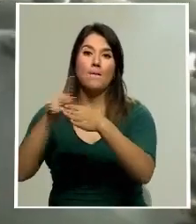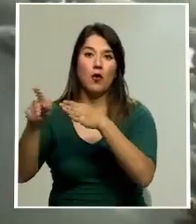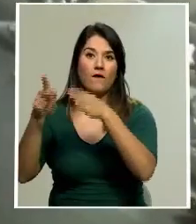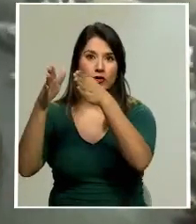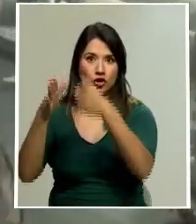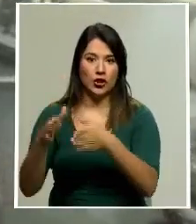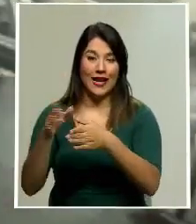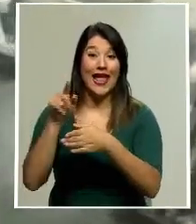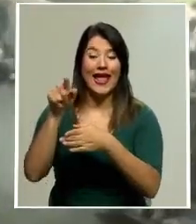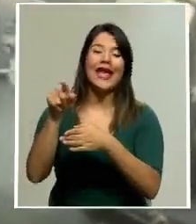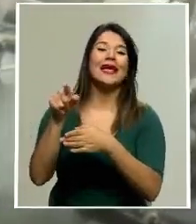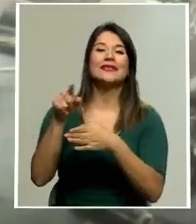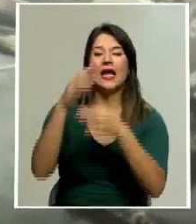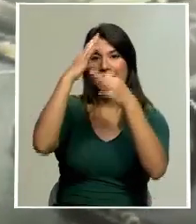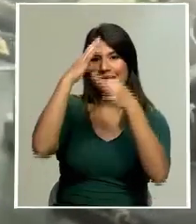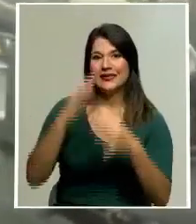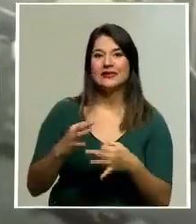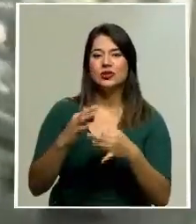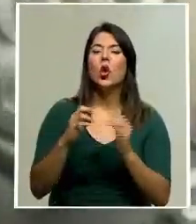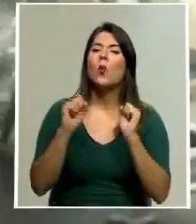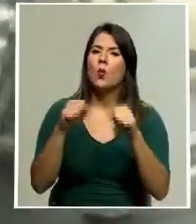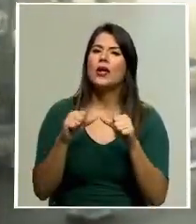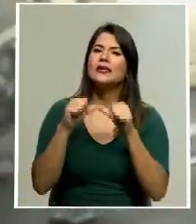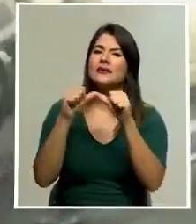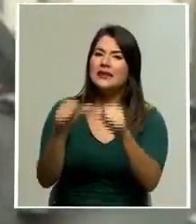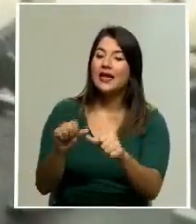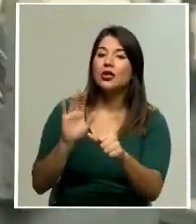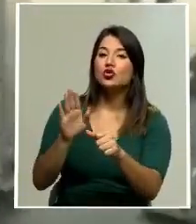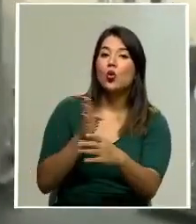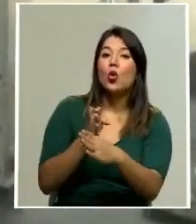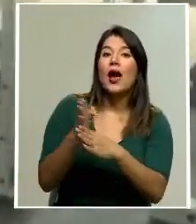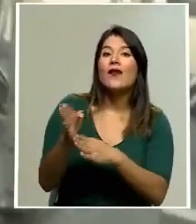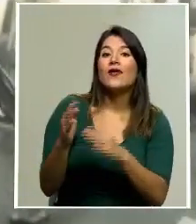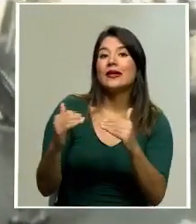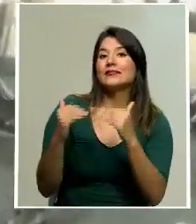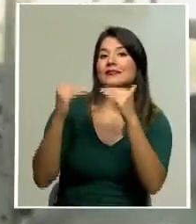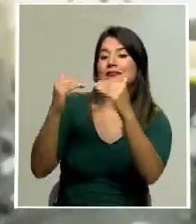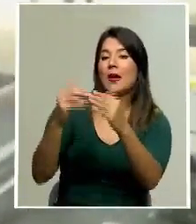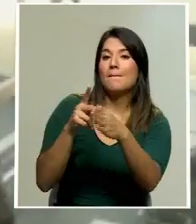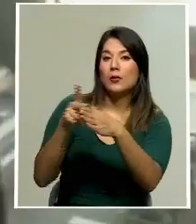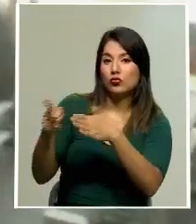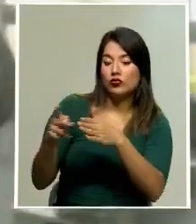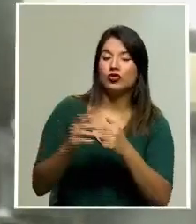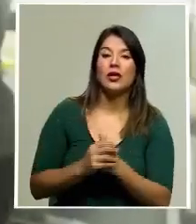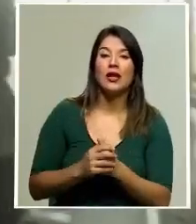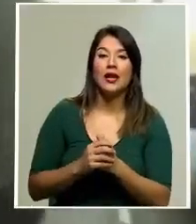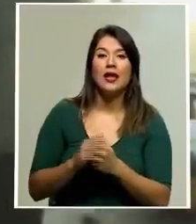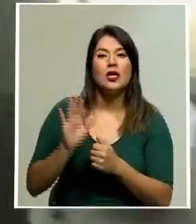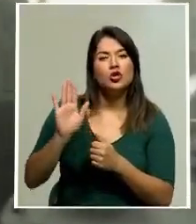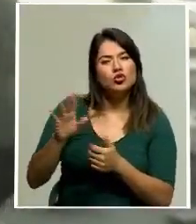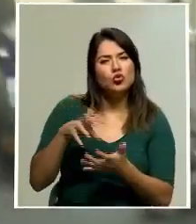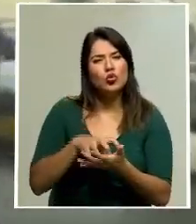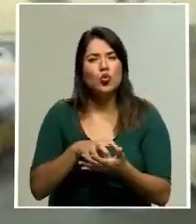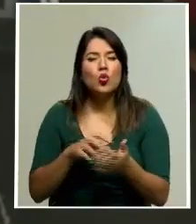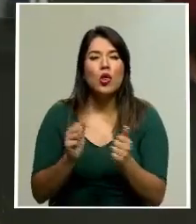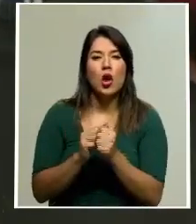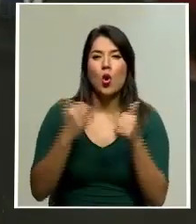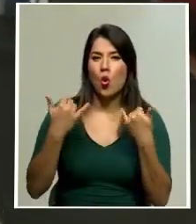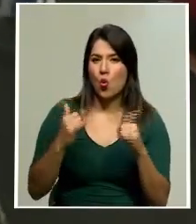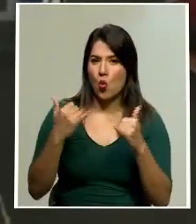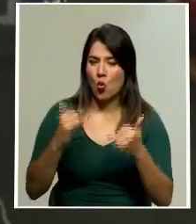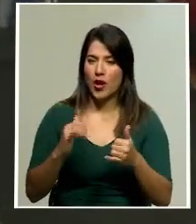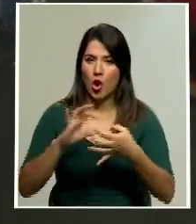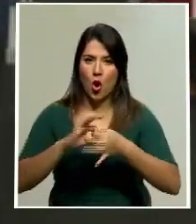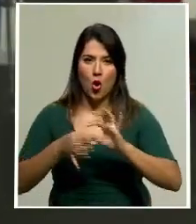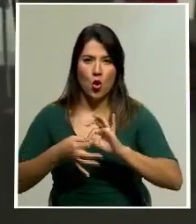de pugilistas que han tomado la decisión de seguir sus carreras en el profesional. La incertidumbre con los Juegos Olímpicos y el clasificatorio